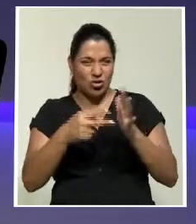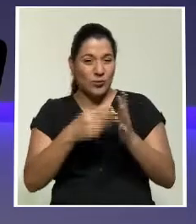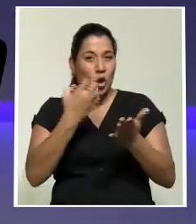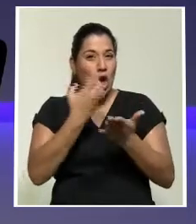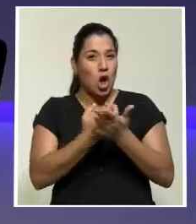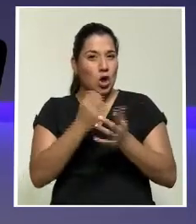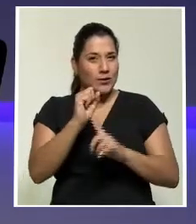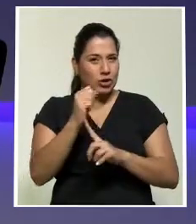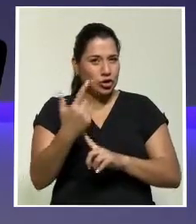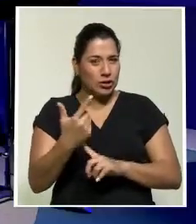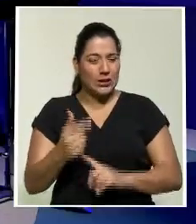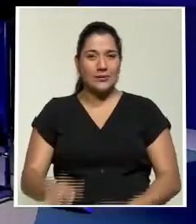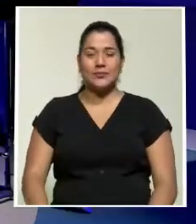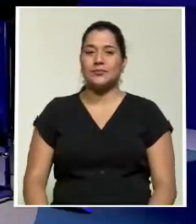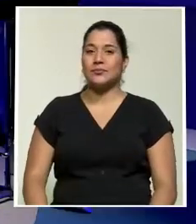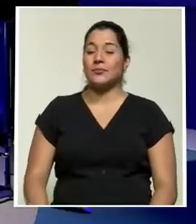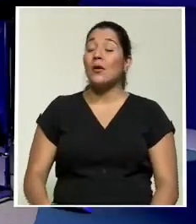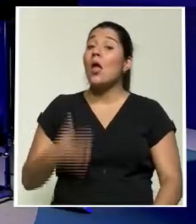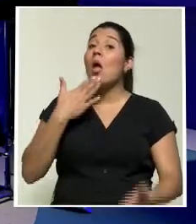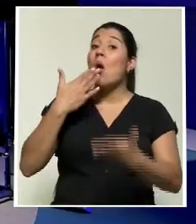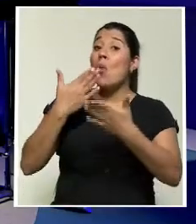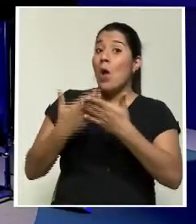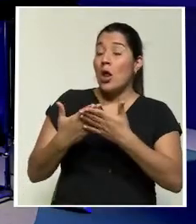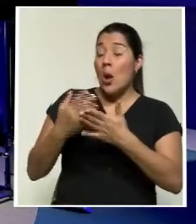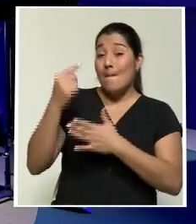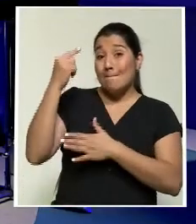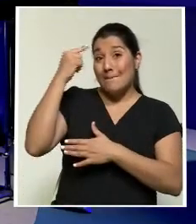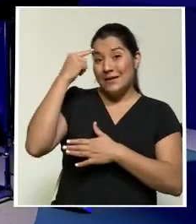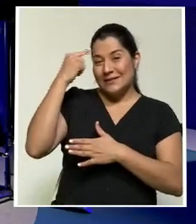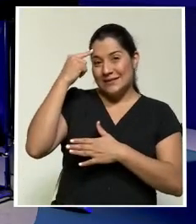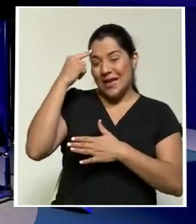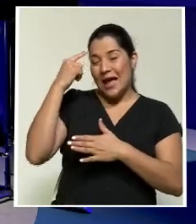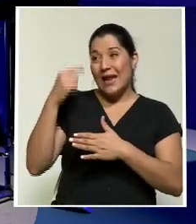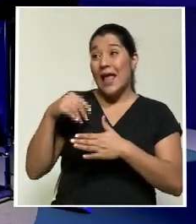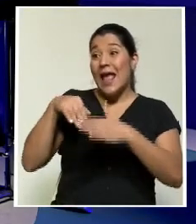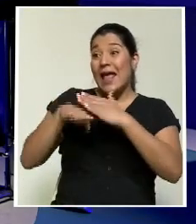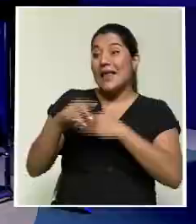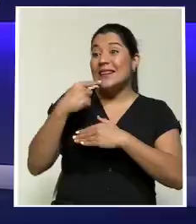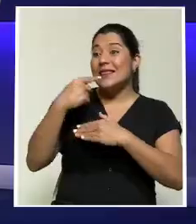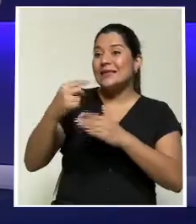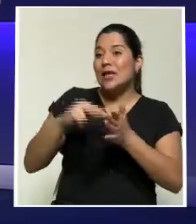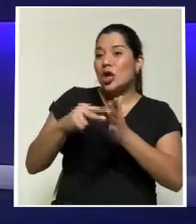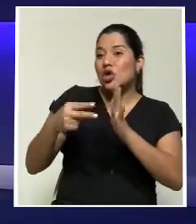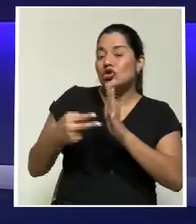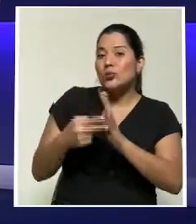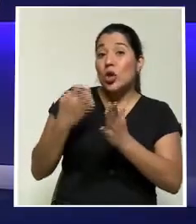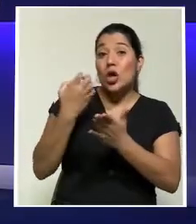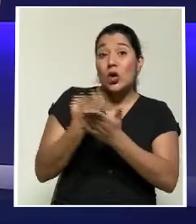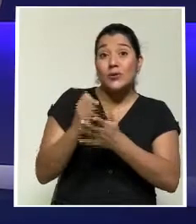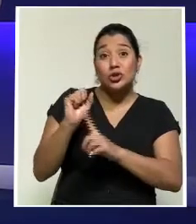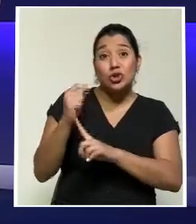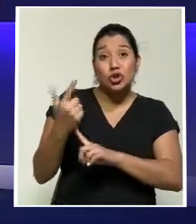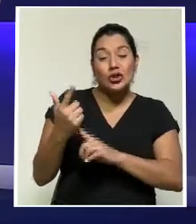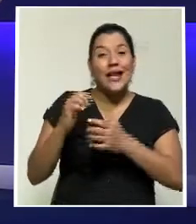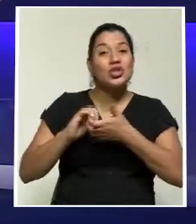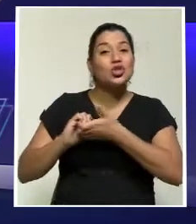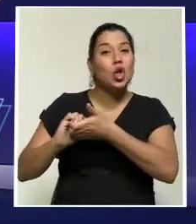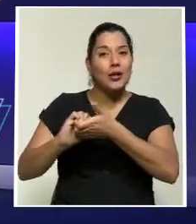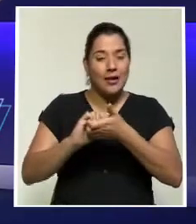social? Bueno, pensar en conceptualizar o definir la economía social solidaria para mí es interesante